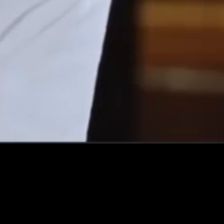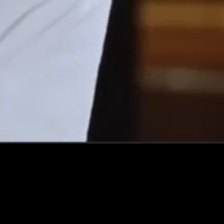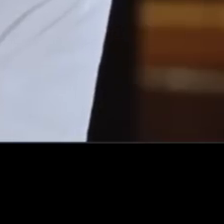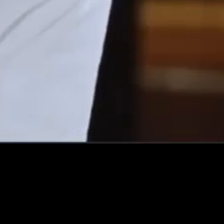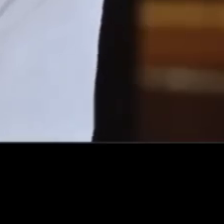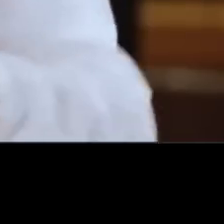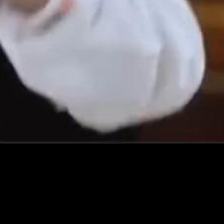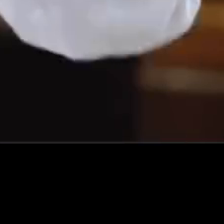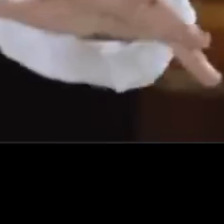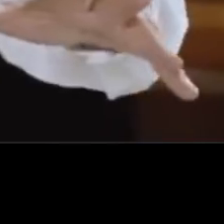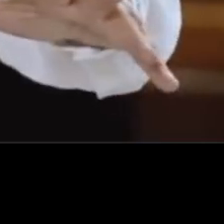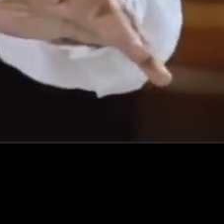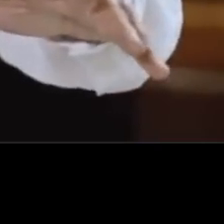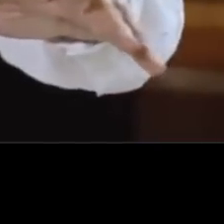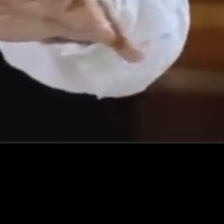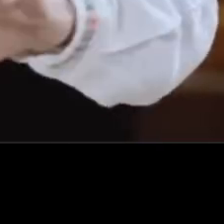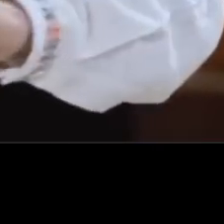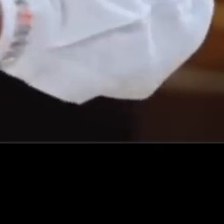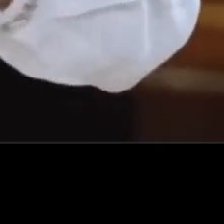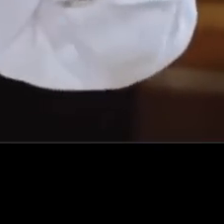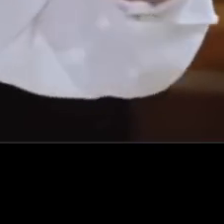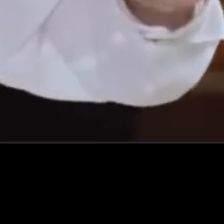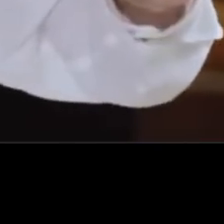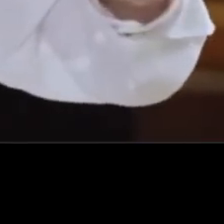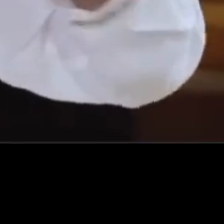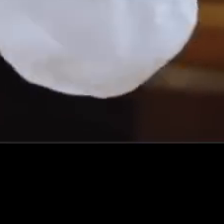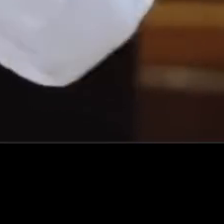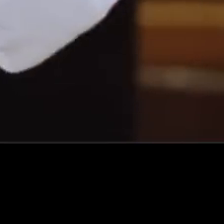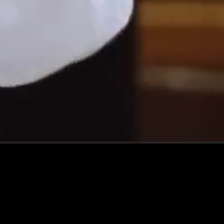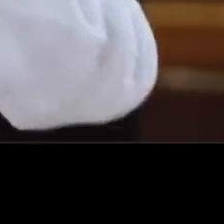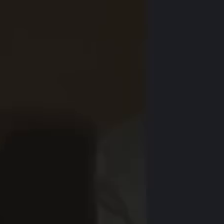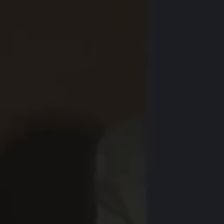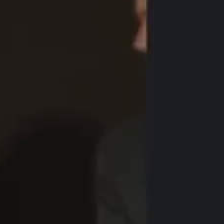Además, la jefa de gobierno también ya lo hizo.